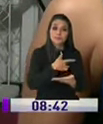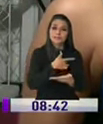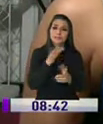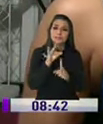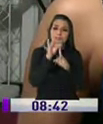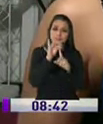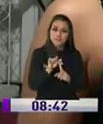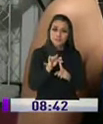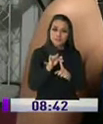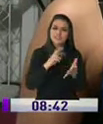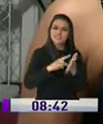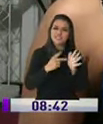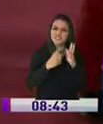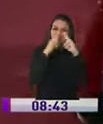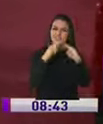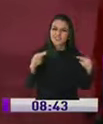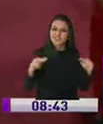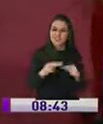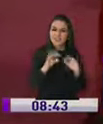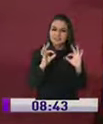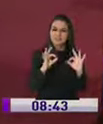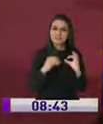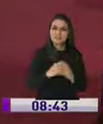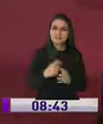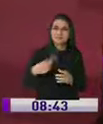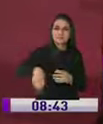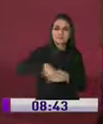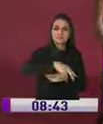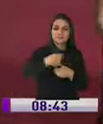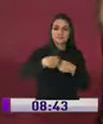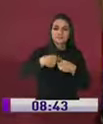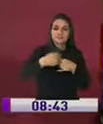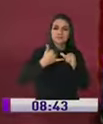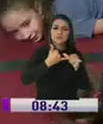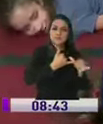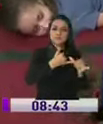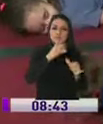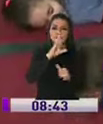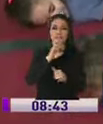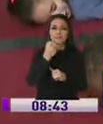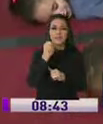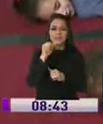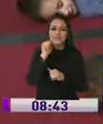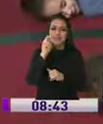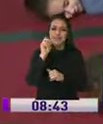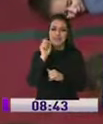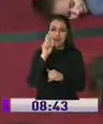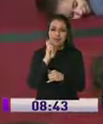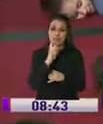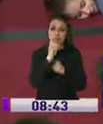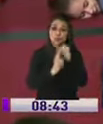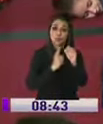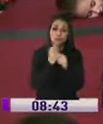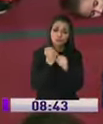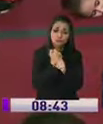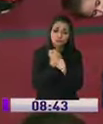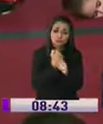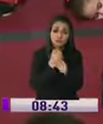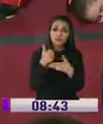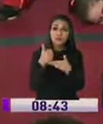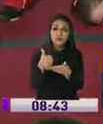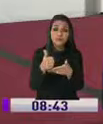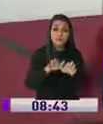verdadero significado a la Navidad. Ellas son parte de la Academia Flex and Art, la misma que durante un año ha trabajado para brindar a sus